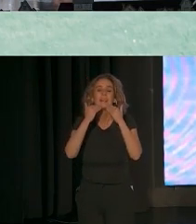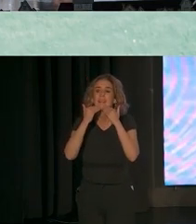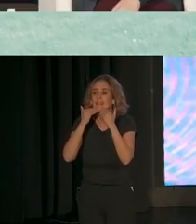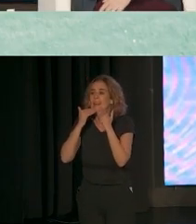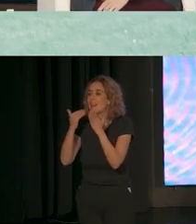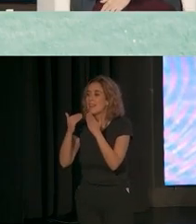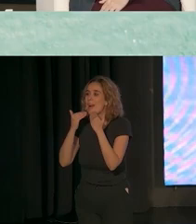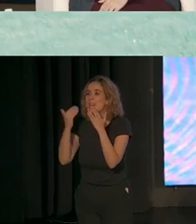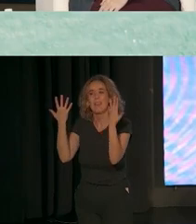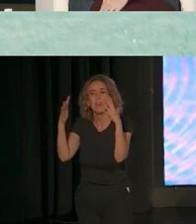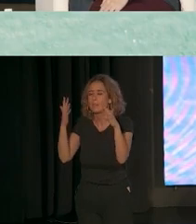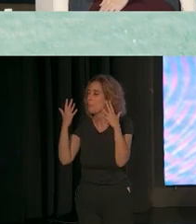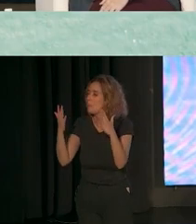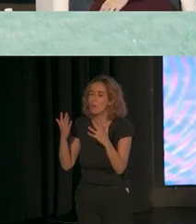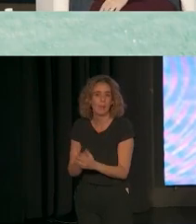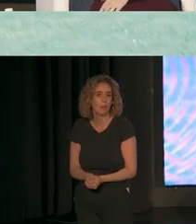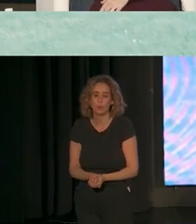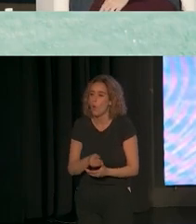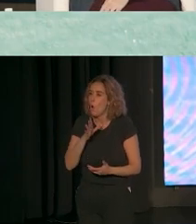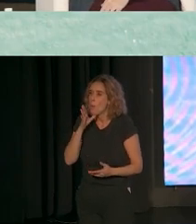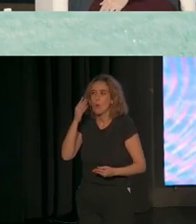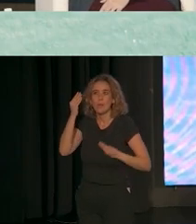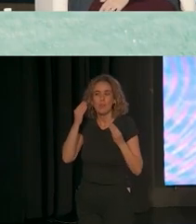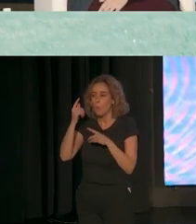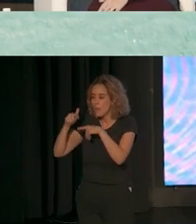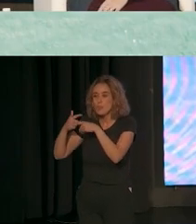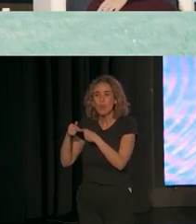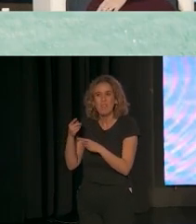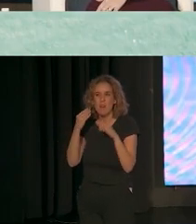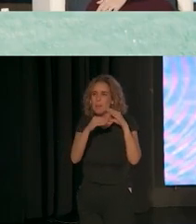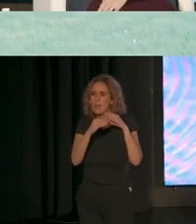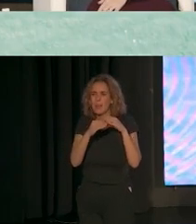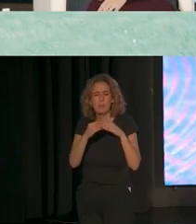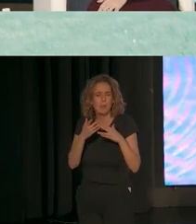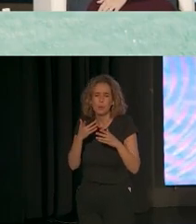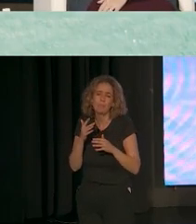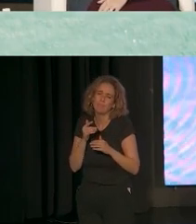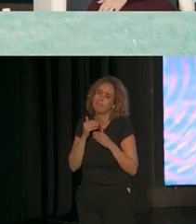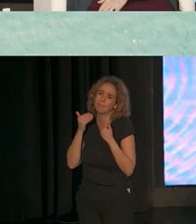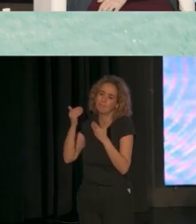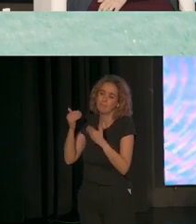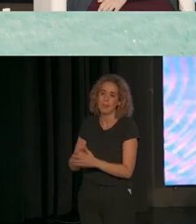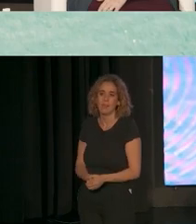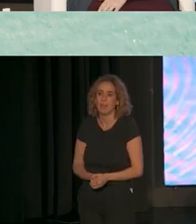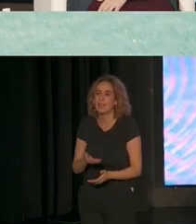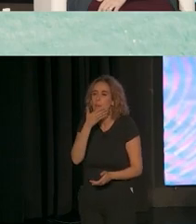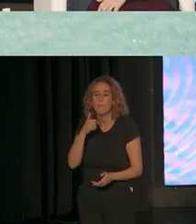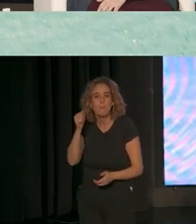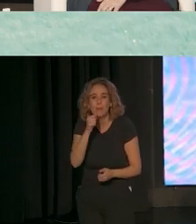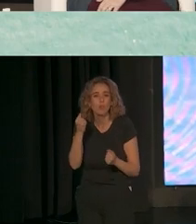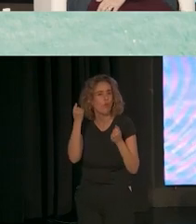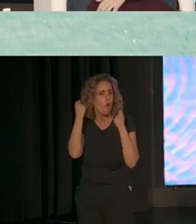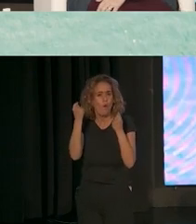Muchas gracias por ese aplauso, porque creo que estas familias lo merecen. Es precioso ver tanta fuerza en